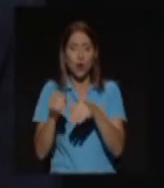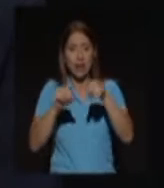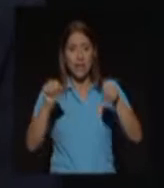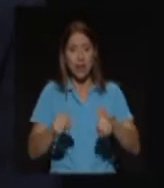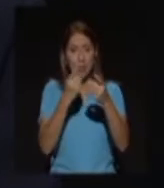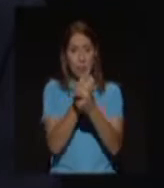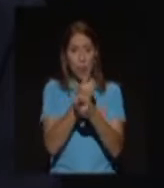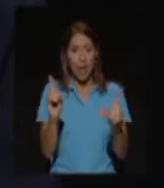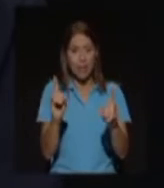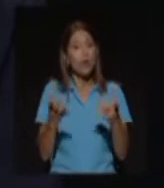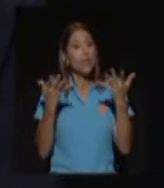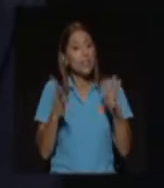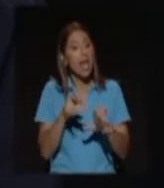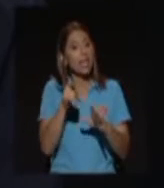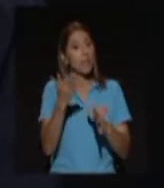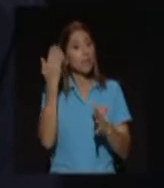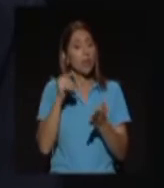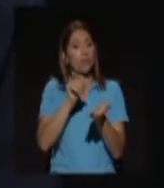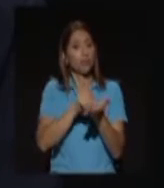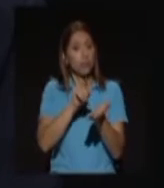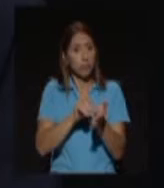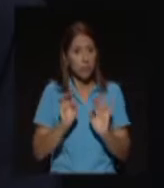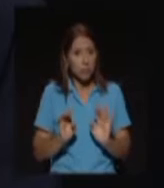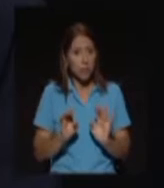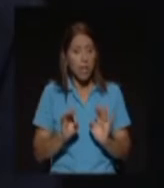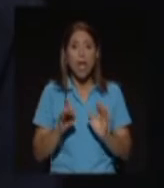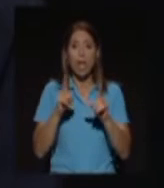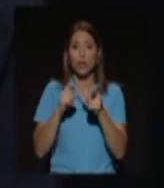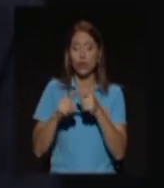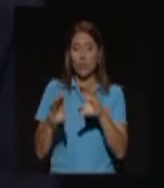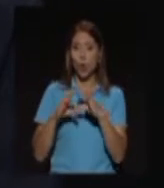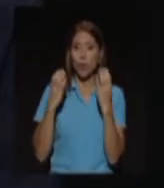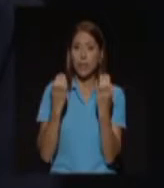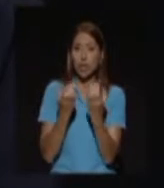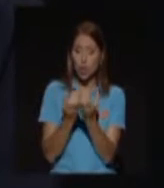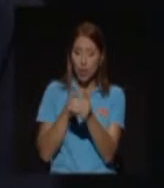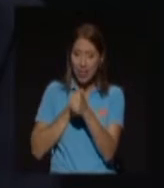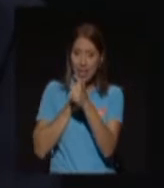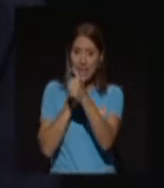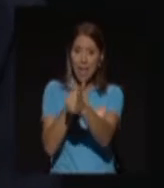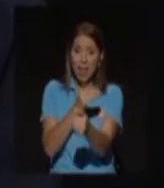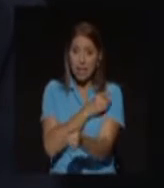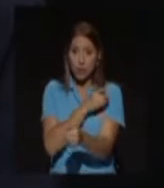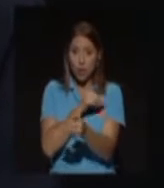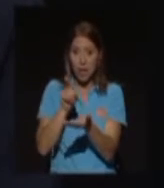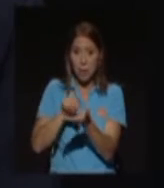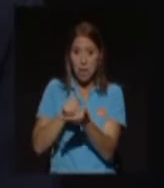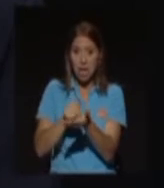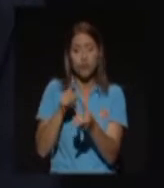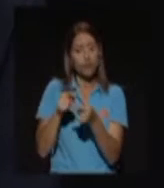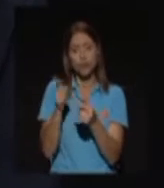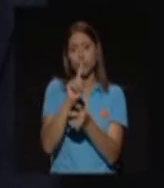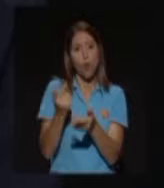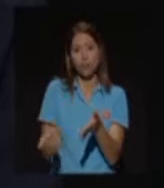había sido publicado y por lo tanto se acordó por parte de la comisión que dirigía la dirección de la publicación de las obras que no se